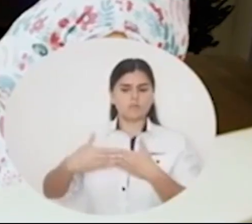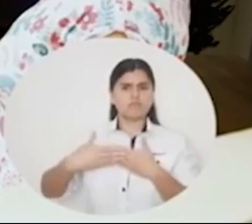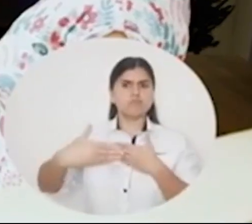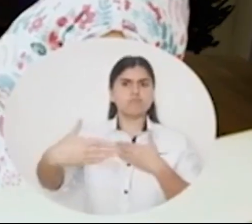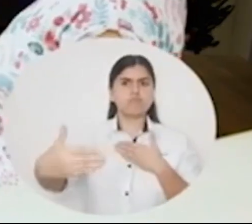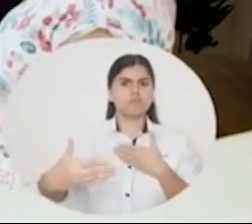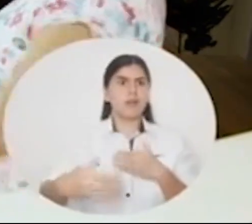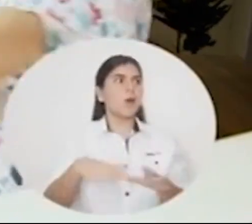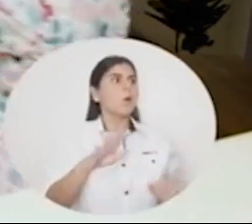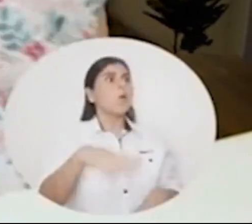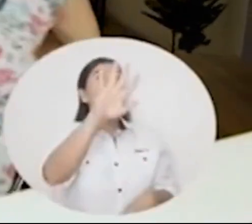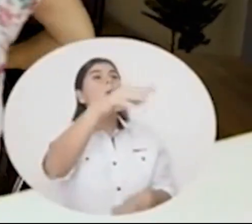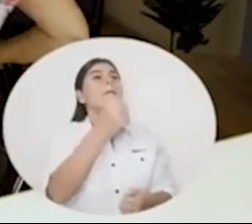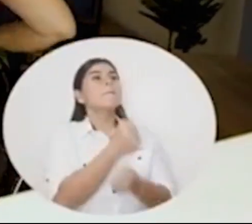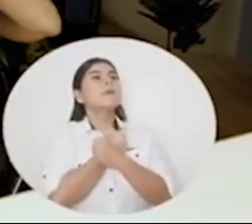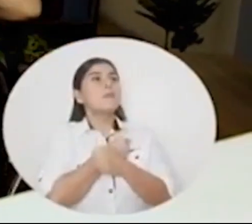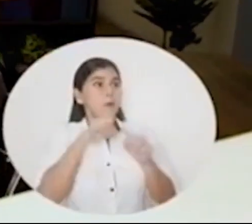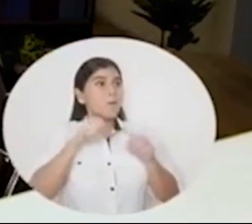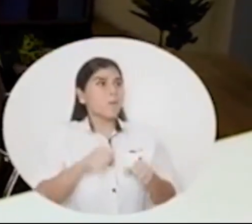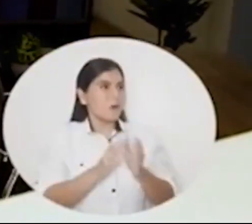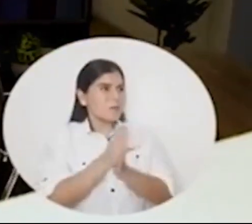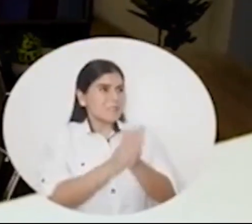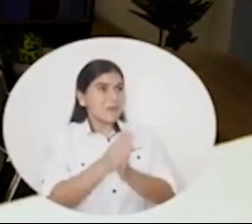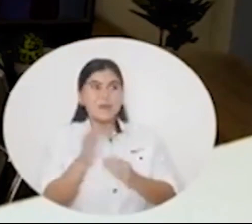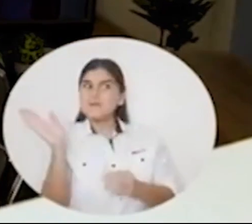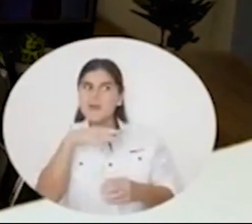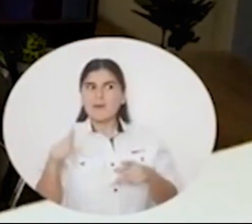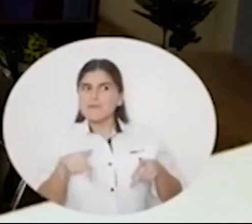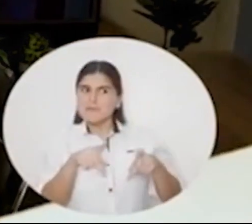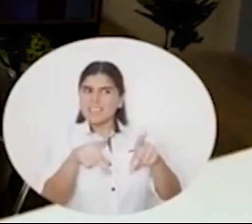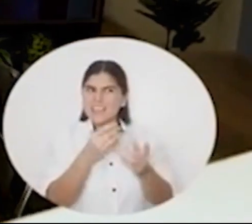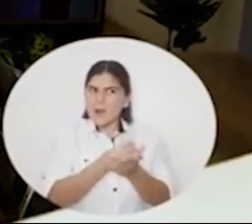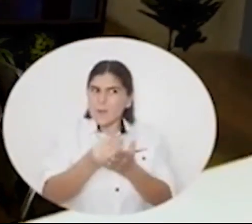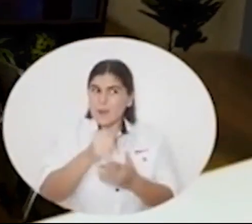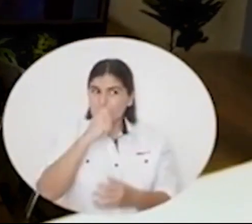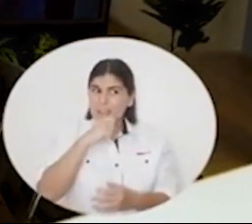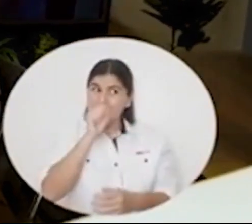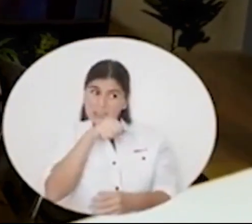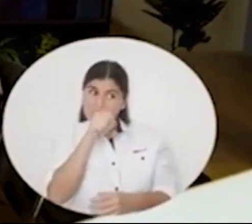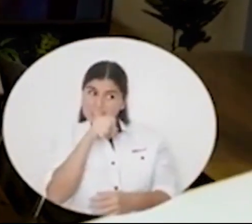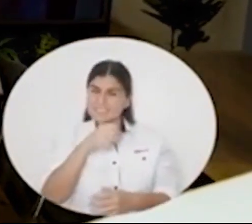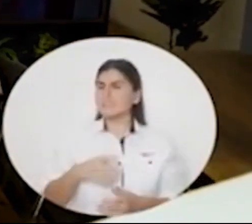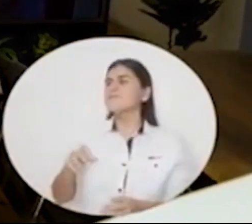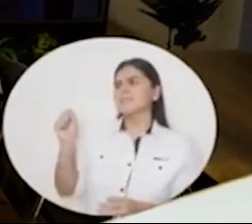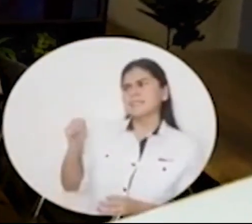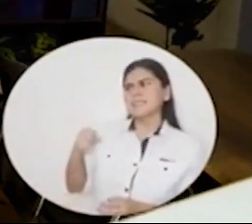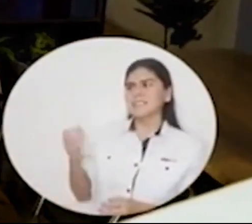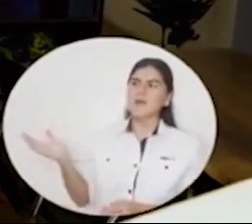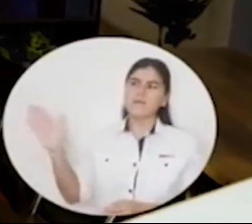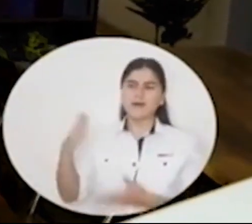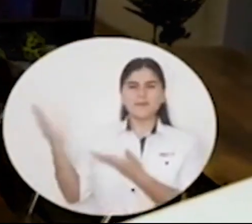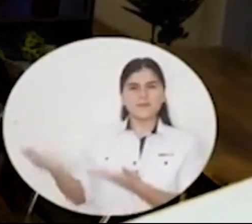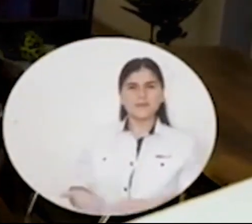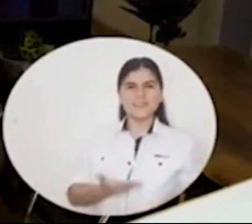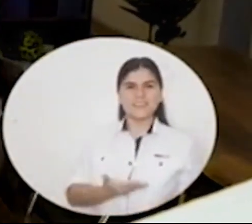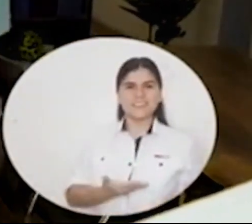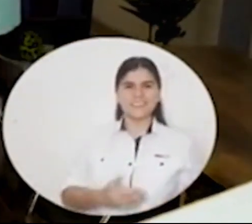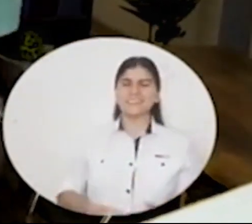horarios extendidos. Ay, mi amor, podemos aprovechar y irnos a dar una vueltica y de paso nos compramos un heladito. Claro que